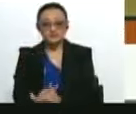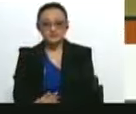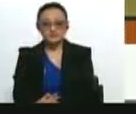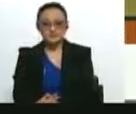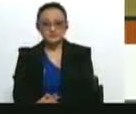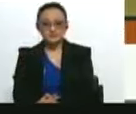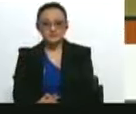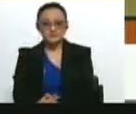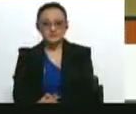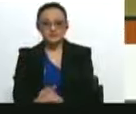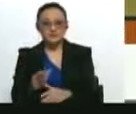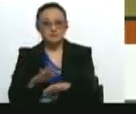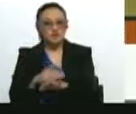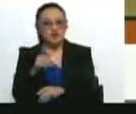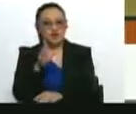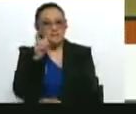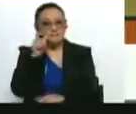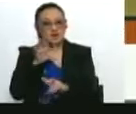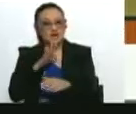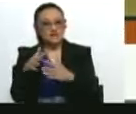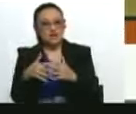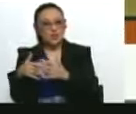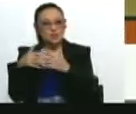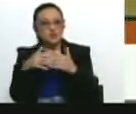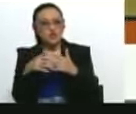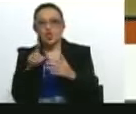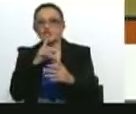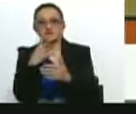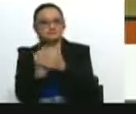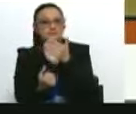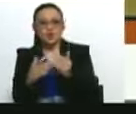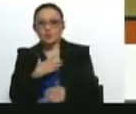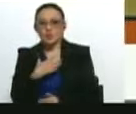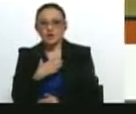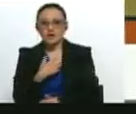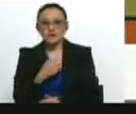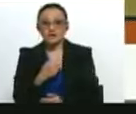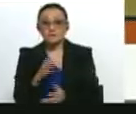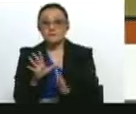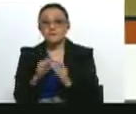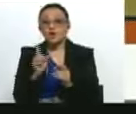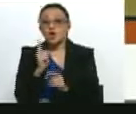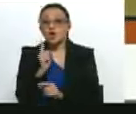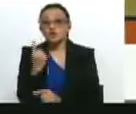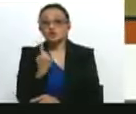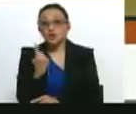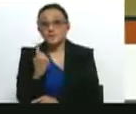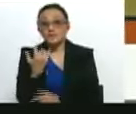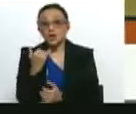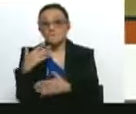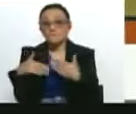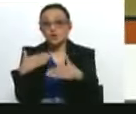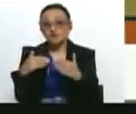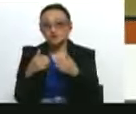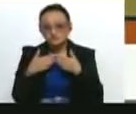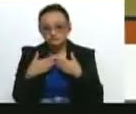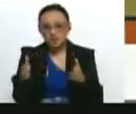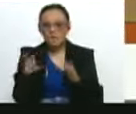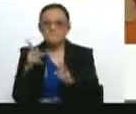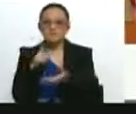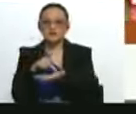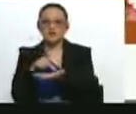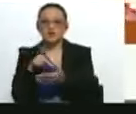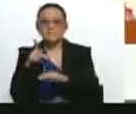Porque los gringos dijeron que eso no se podía extraer, pues. Pero no solo eso, antes hubo un proceso de apertura petrolera